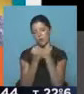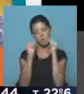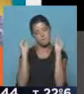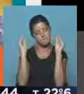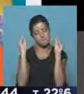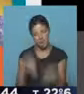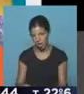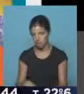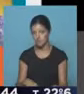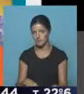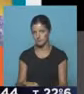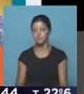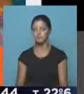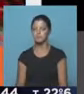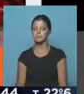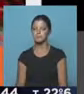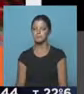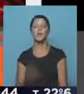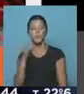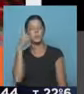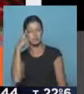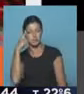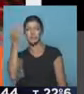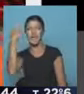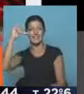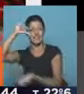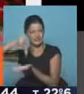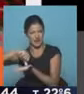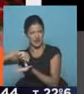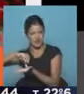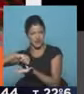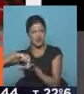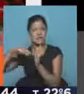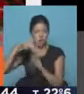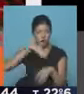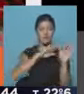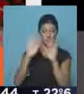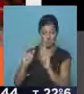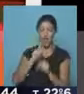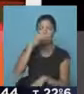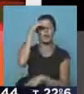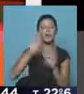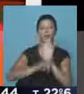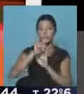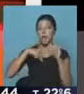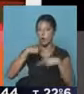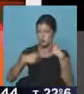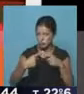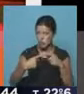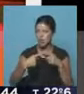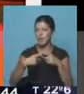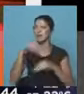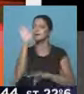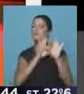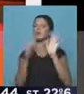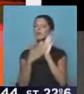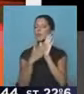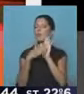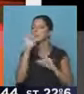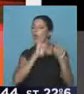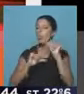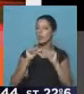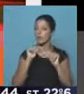indica que, como ocurrió con Irán, a Corea del Norte no solo le conviene mantener su programa nuclear en marcha como disuasivo militar frente